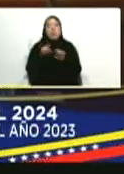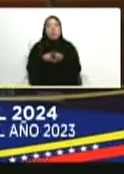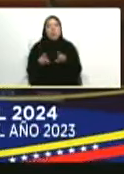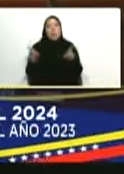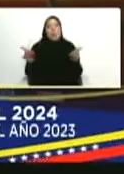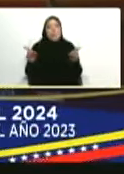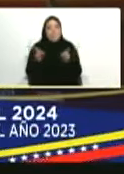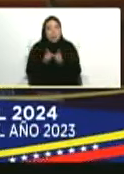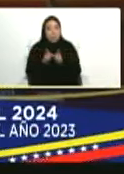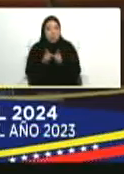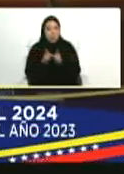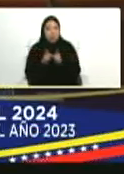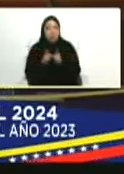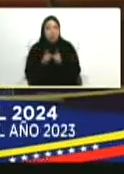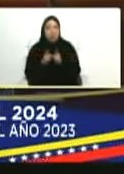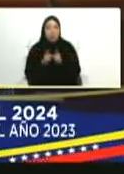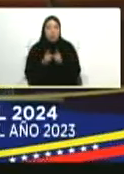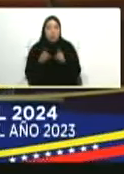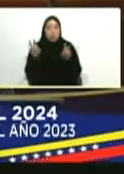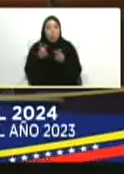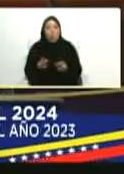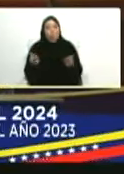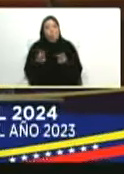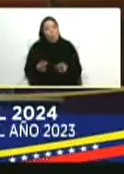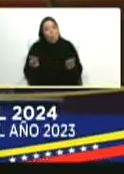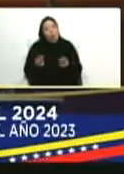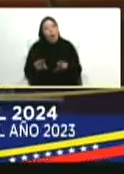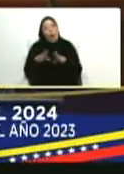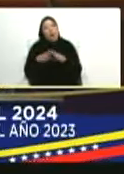breve recopilación de toda la